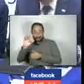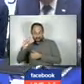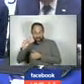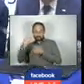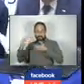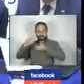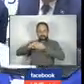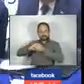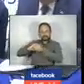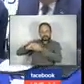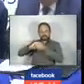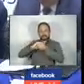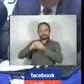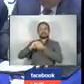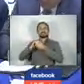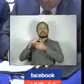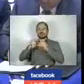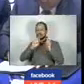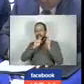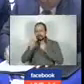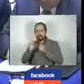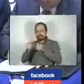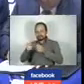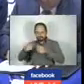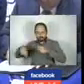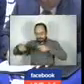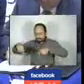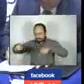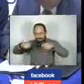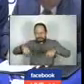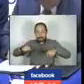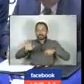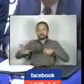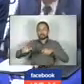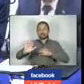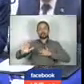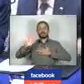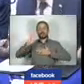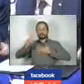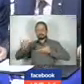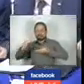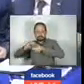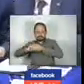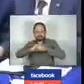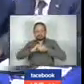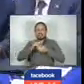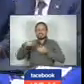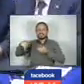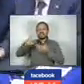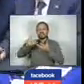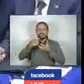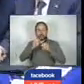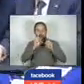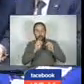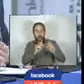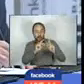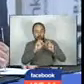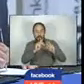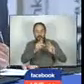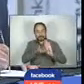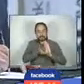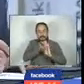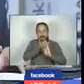suscribieron un memorándum de entendimiento para formalizar su compromiso que busca la creación de mayores oportunidades de